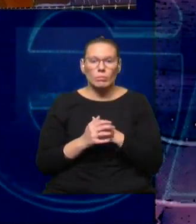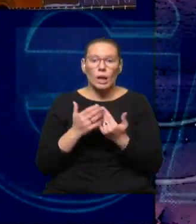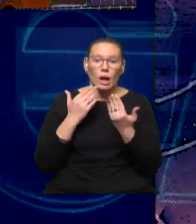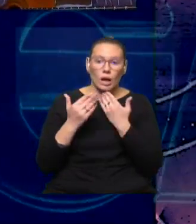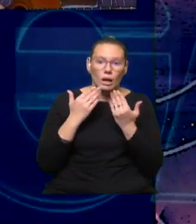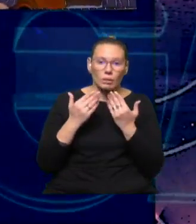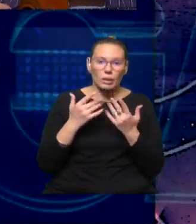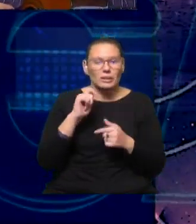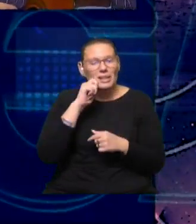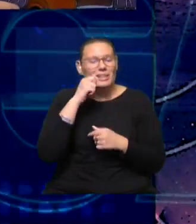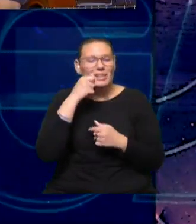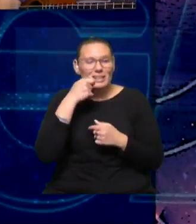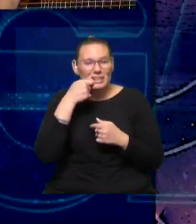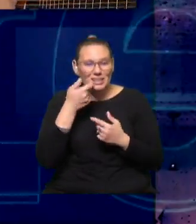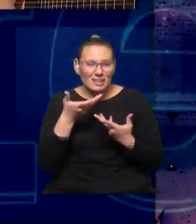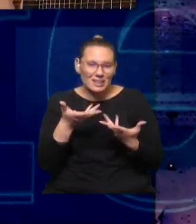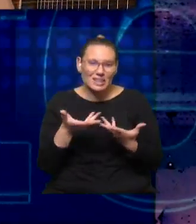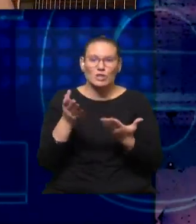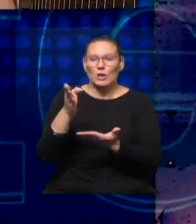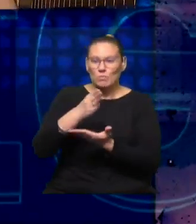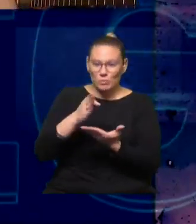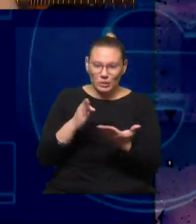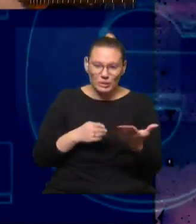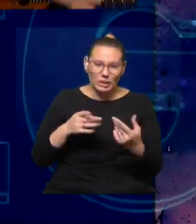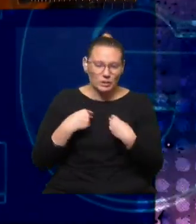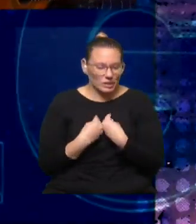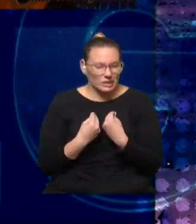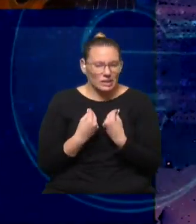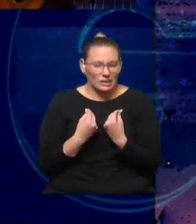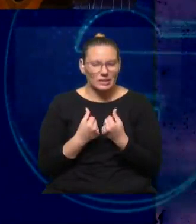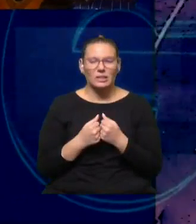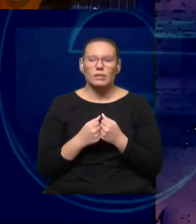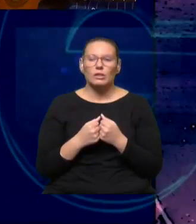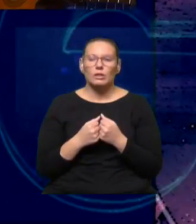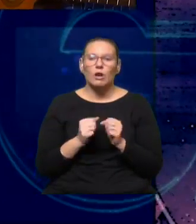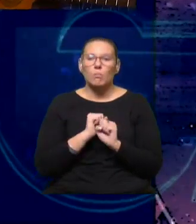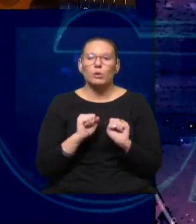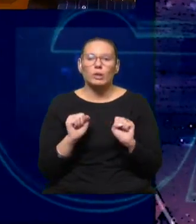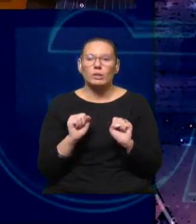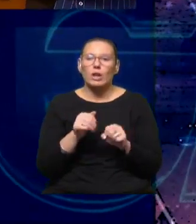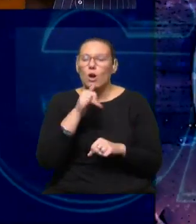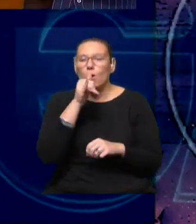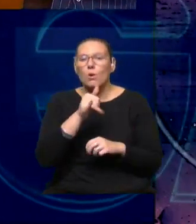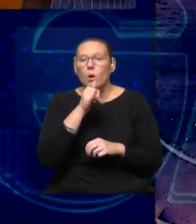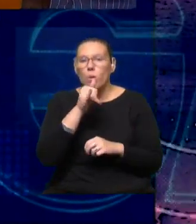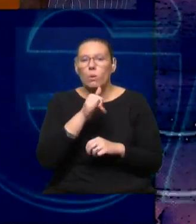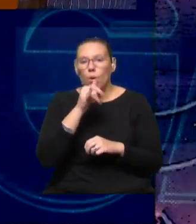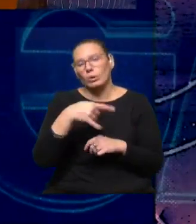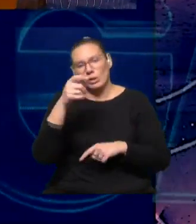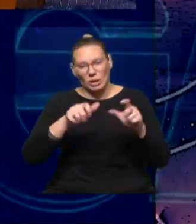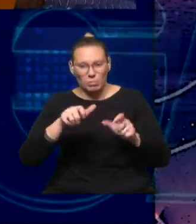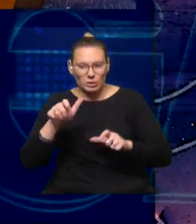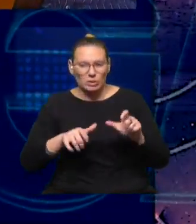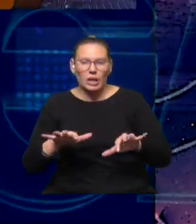esta manera tan cálida de la poesía para vos capaz que nos puedes contar a las demás personas